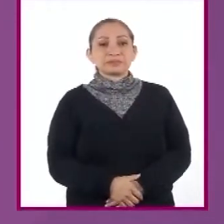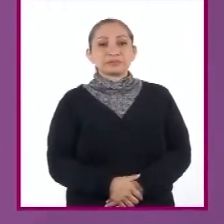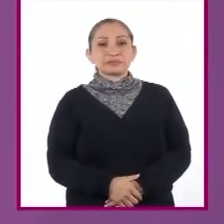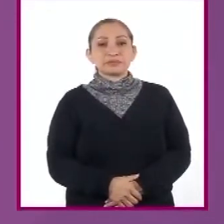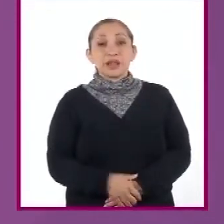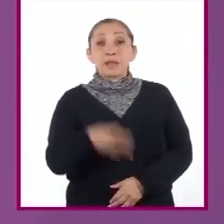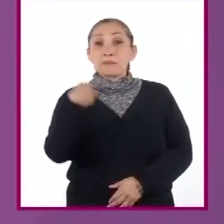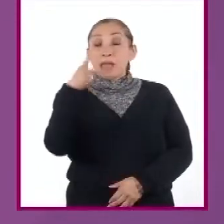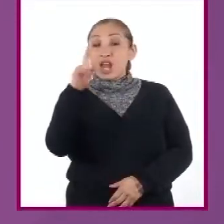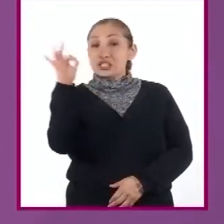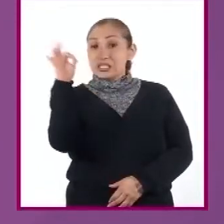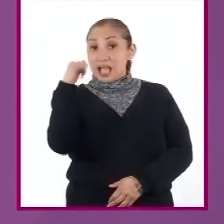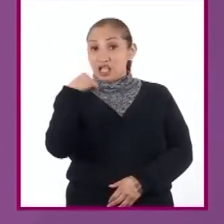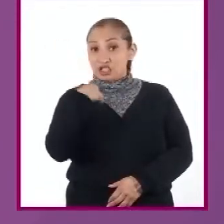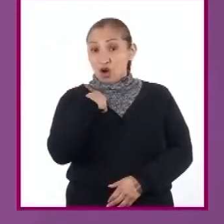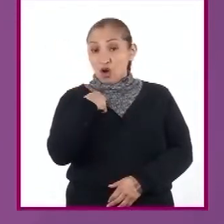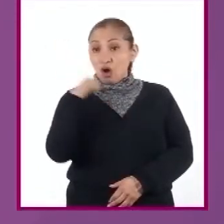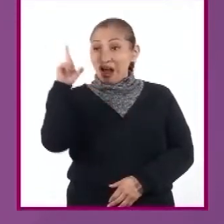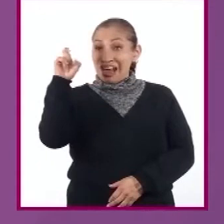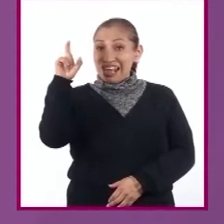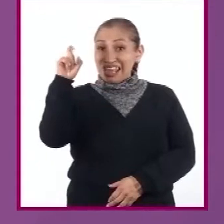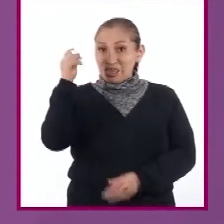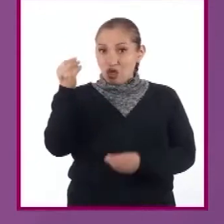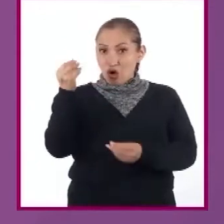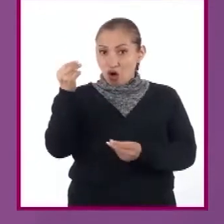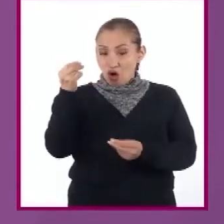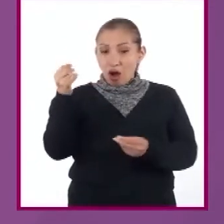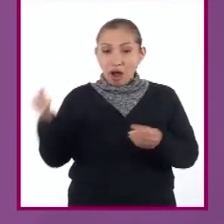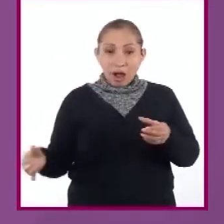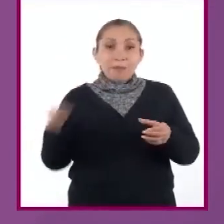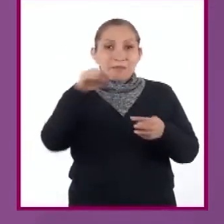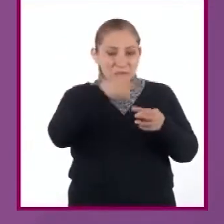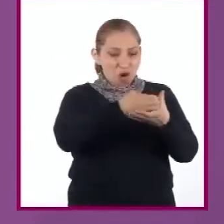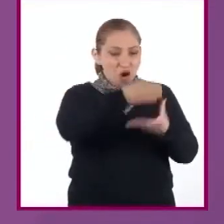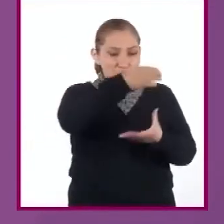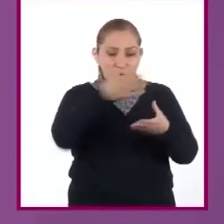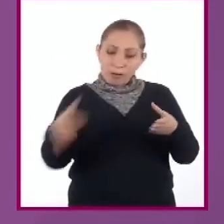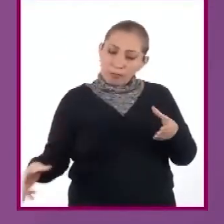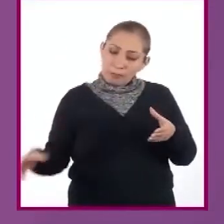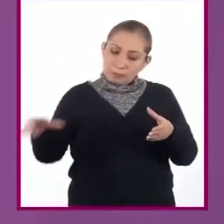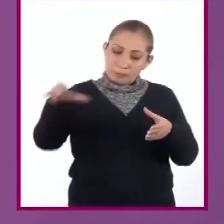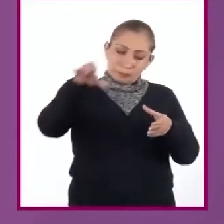En cambio, si tomamos un líquido y lo metemos a este mismo bote,